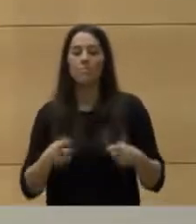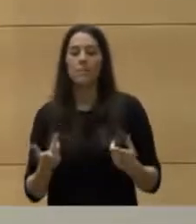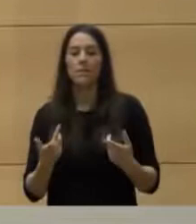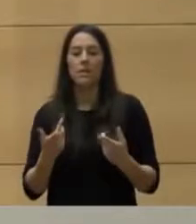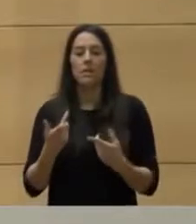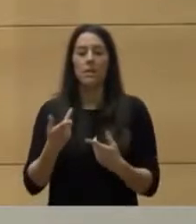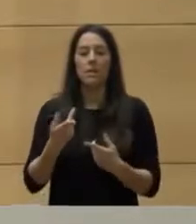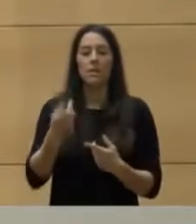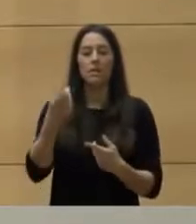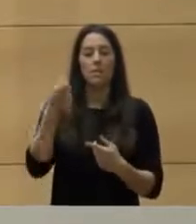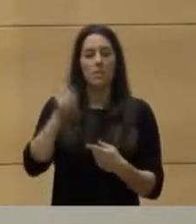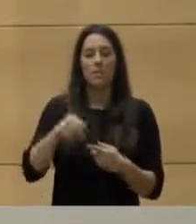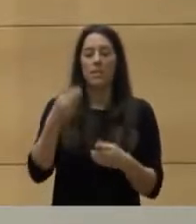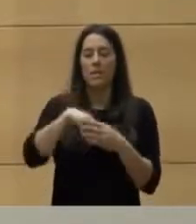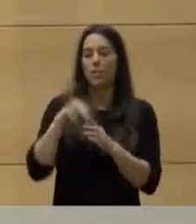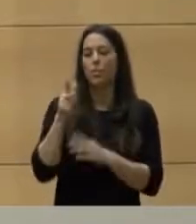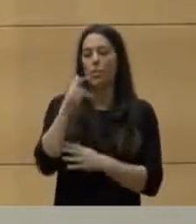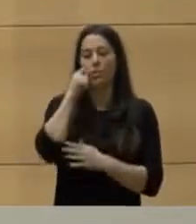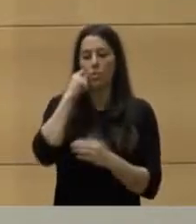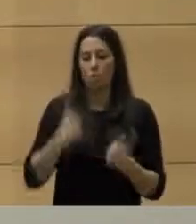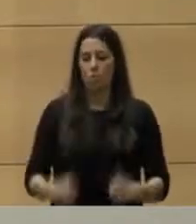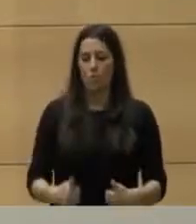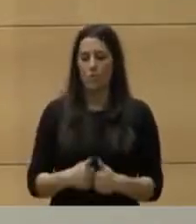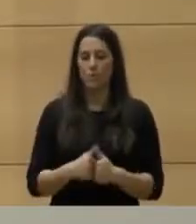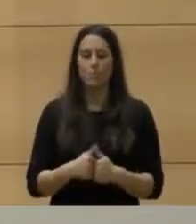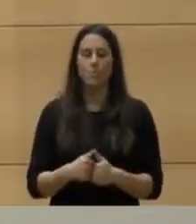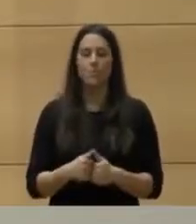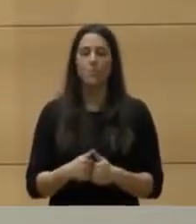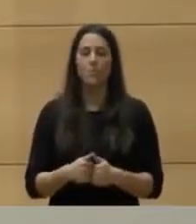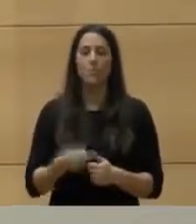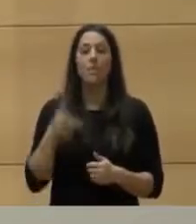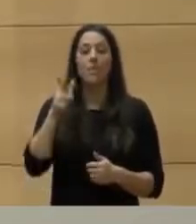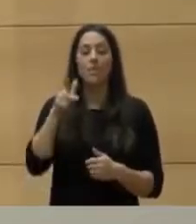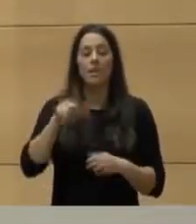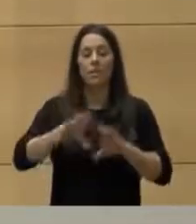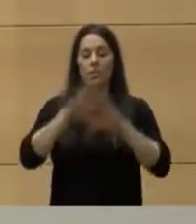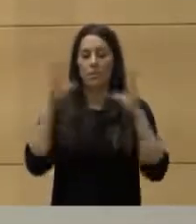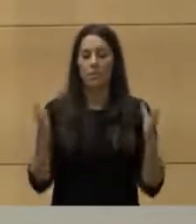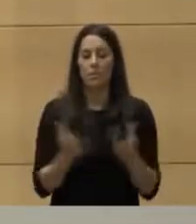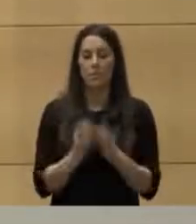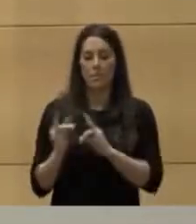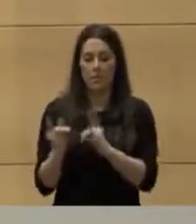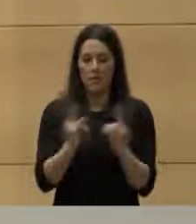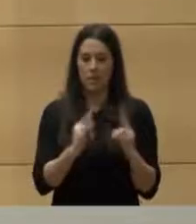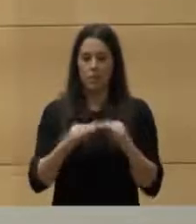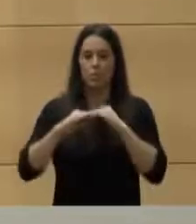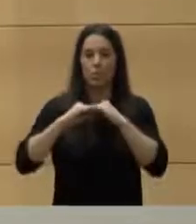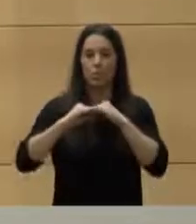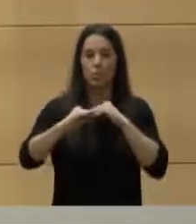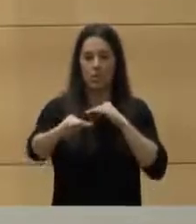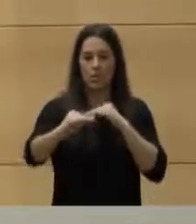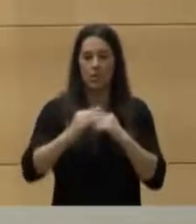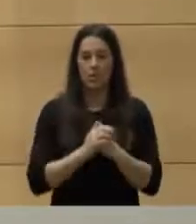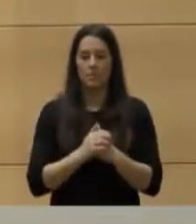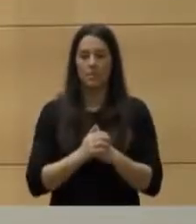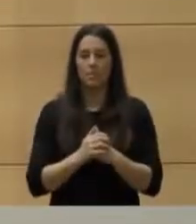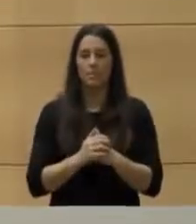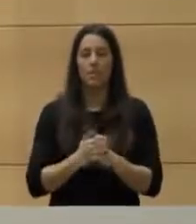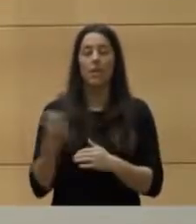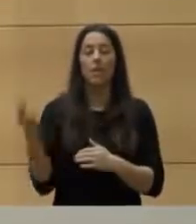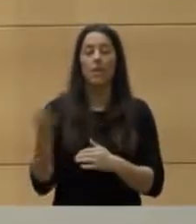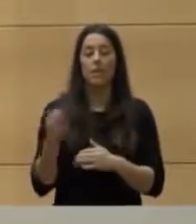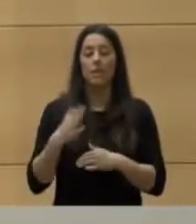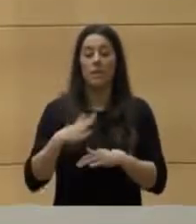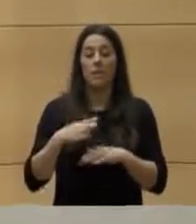cuantitativa y cualitativa de los derechos humanos. Derechos del planeta Tierra, la sostenibilidad. Deberes como corresponsabilidad